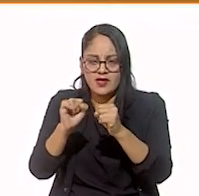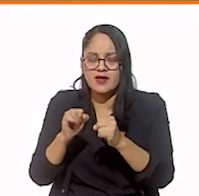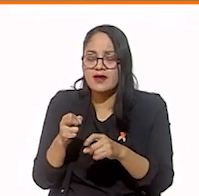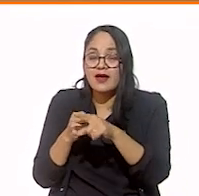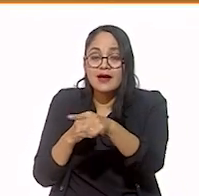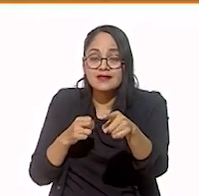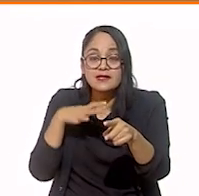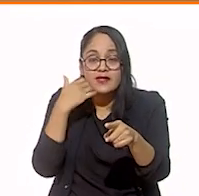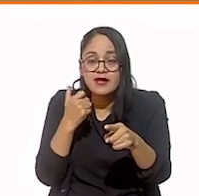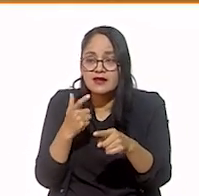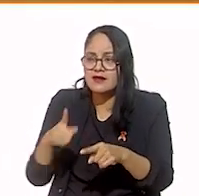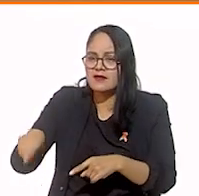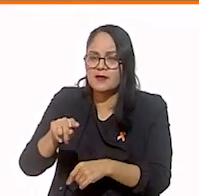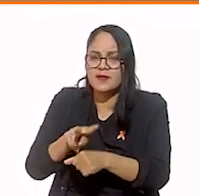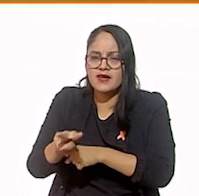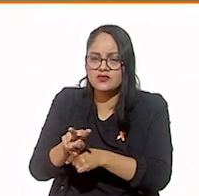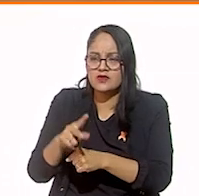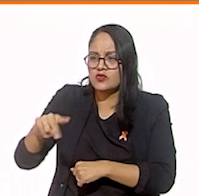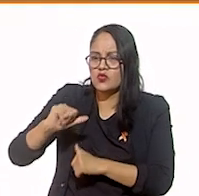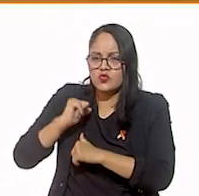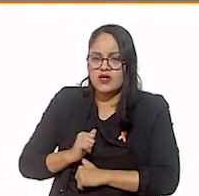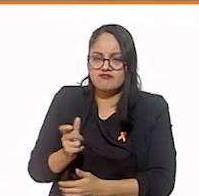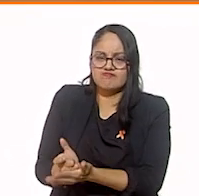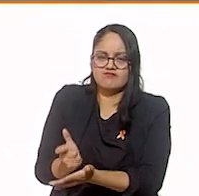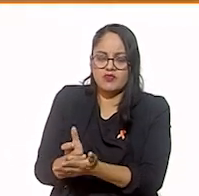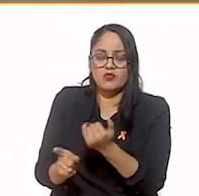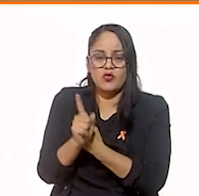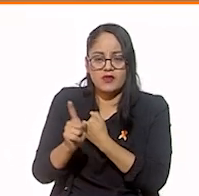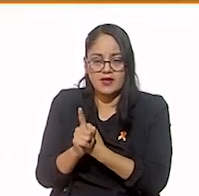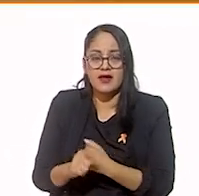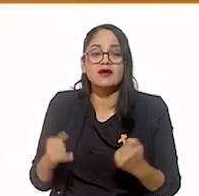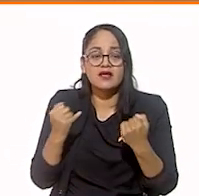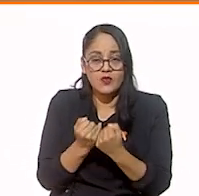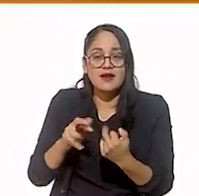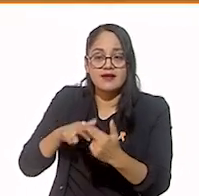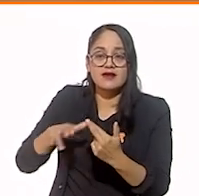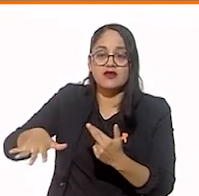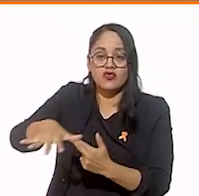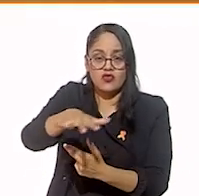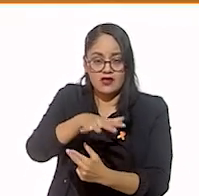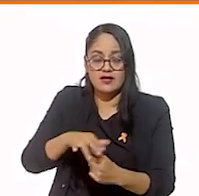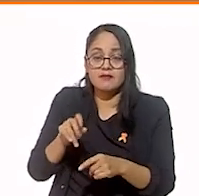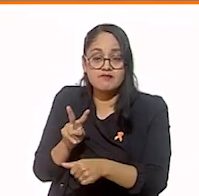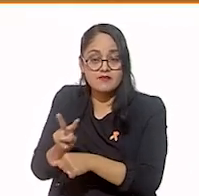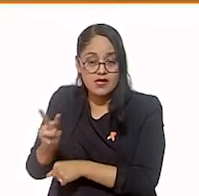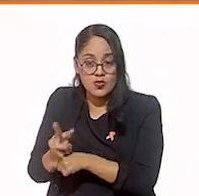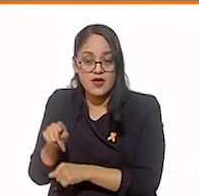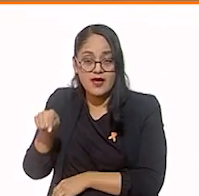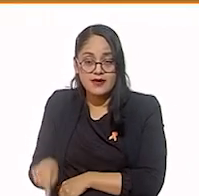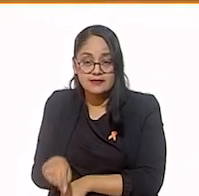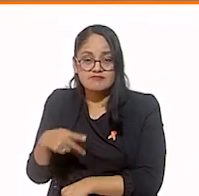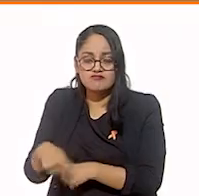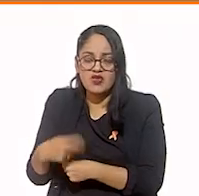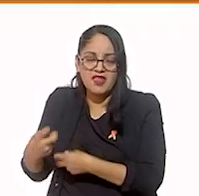una situación de amenaza de la soberanía venezolana. Y yo diría también de amenaza a la soberanía de la región. Es decir, así como Venezuela está permanentemente